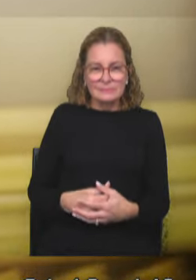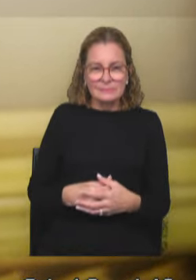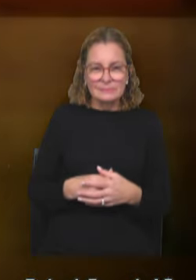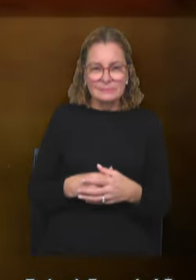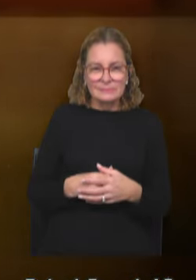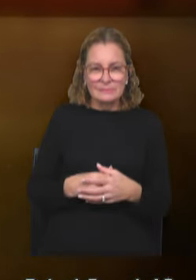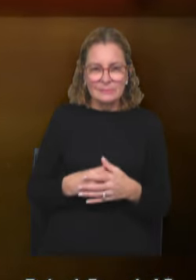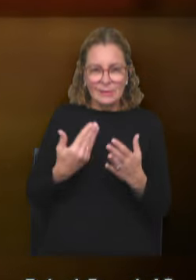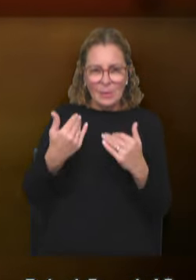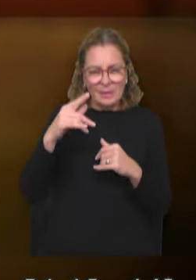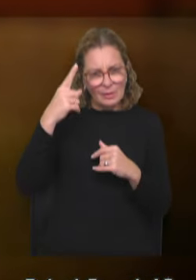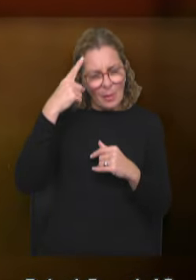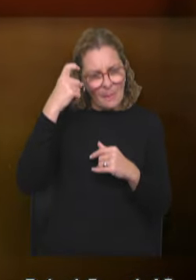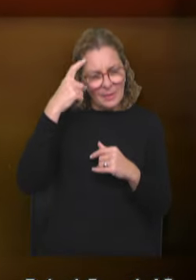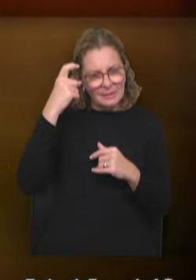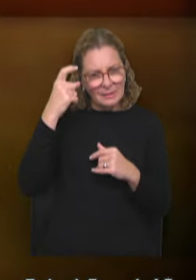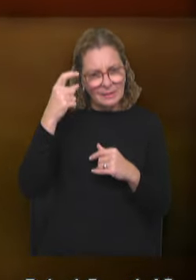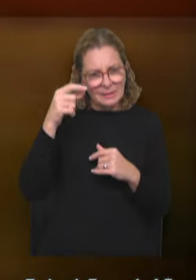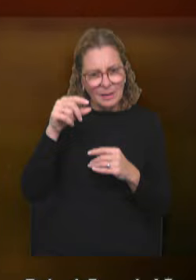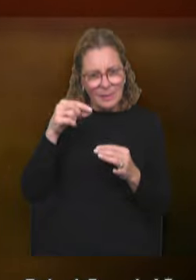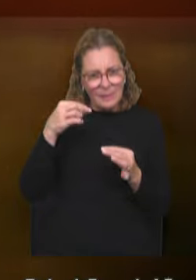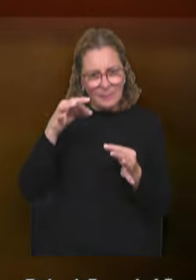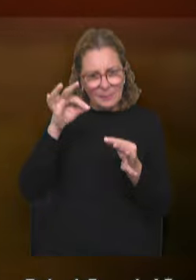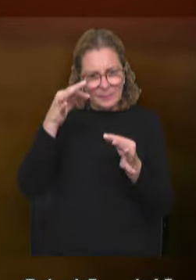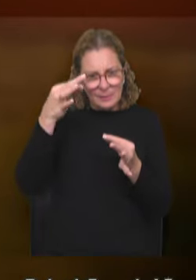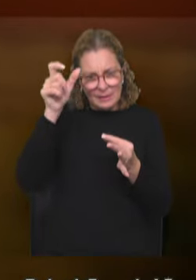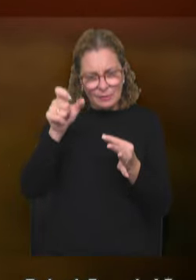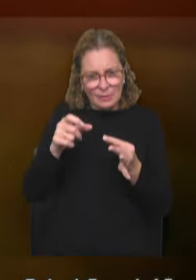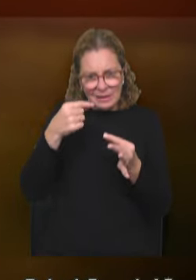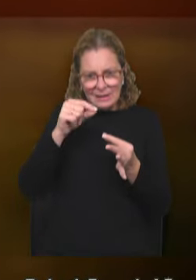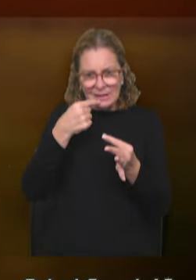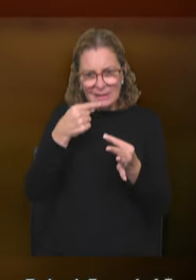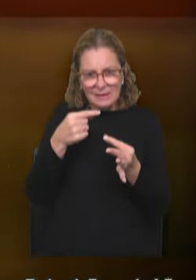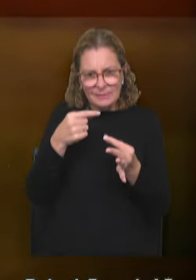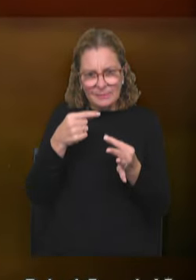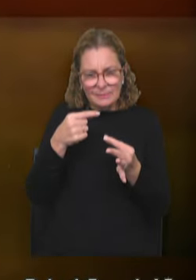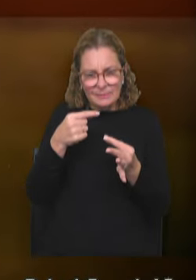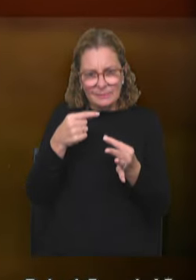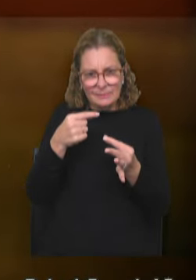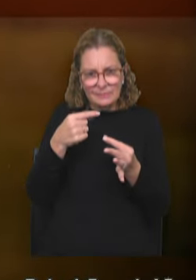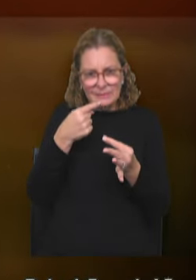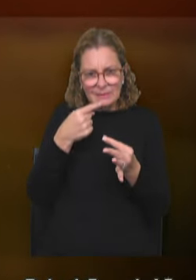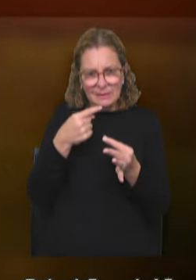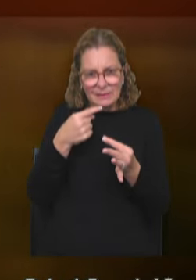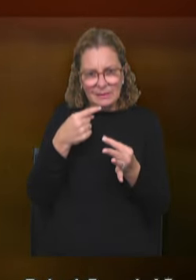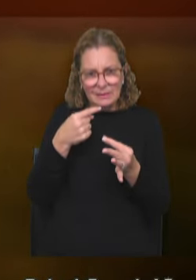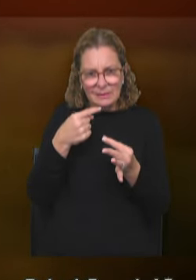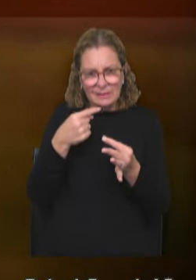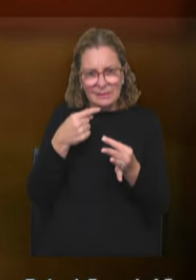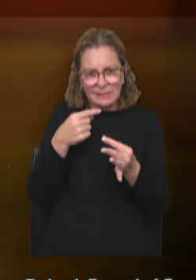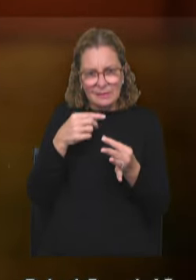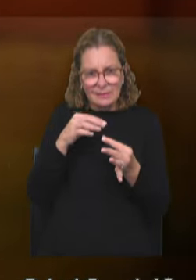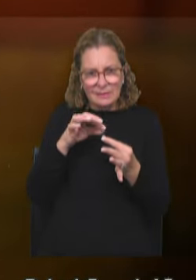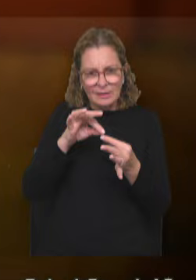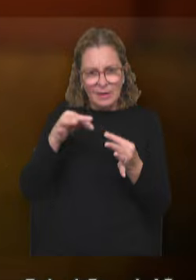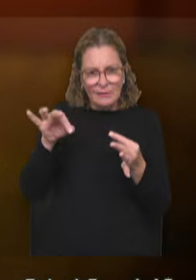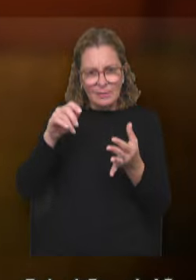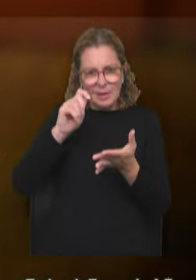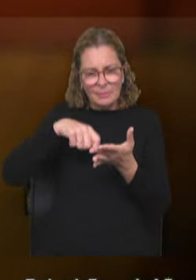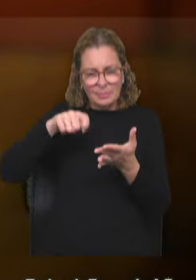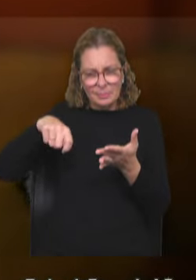a uno de los máximos especialistas en Blanes en nuestro país, le dije que estaban las iniciales, porque Blanes tenía una firma un poco más pomposa. Acá están